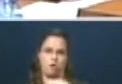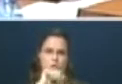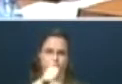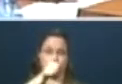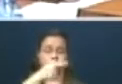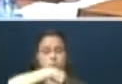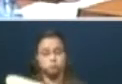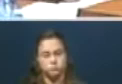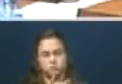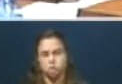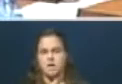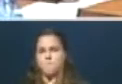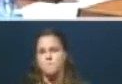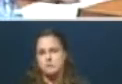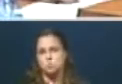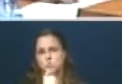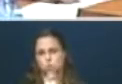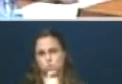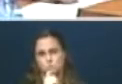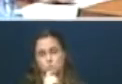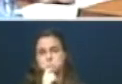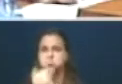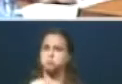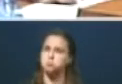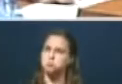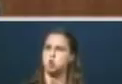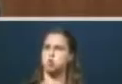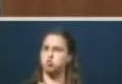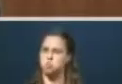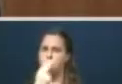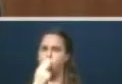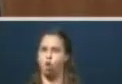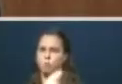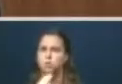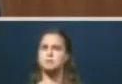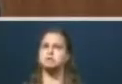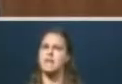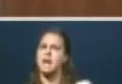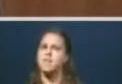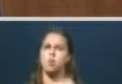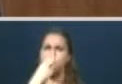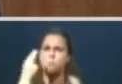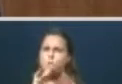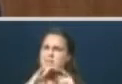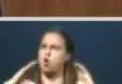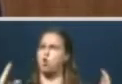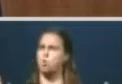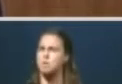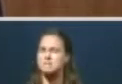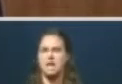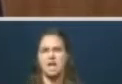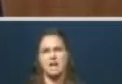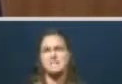hemos pasado momentos de gran dificultad pero hemos mantenido nuestro compromiso con una sanidad pública universal gratuita financiada con